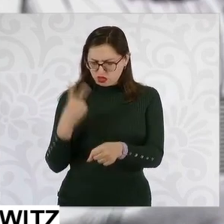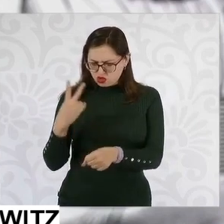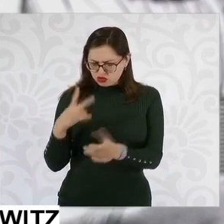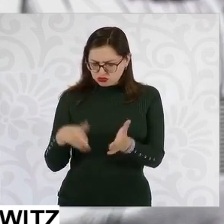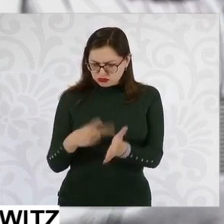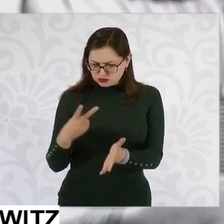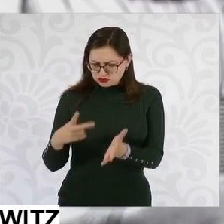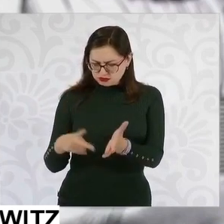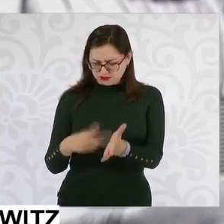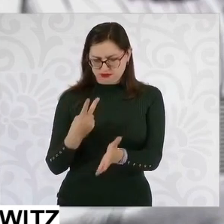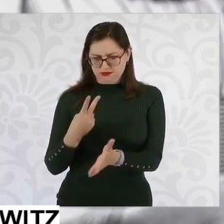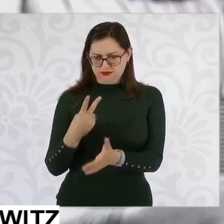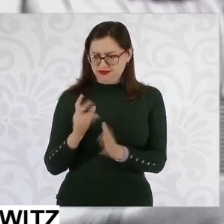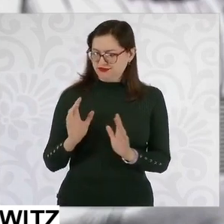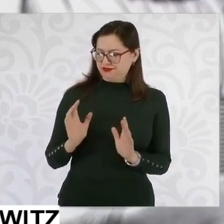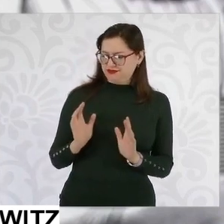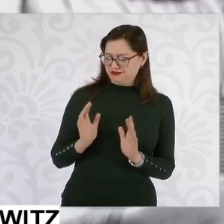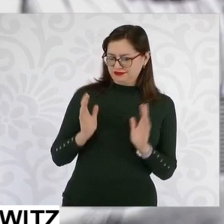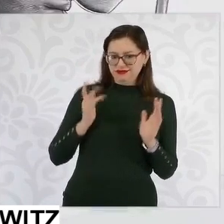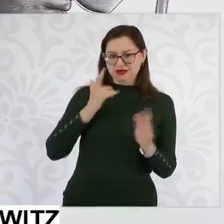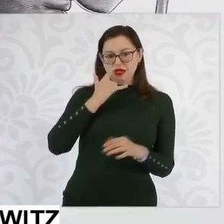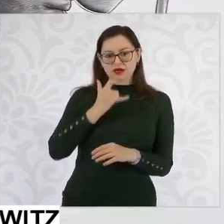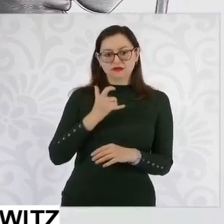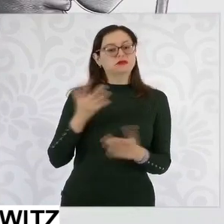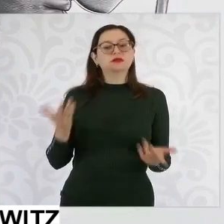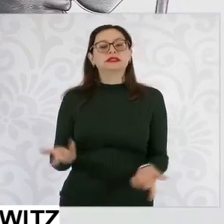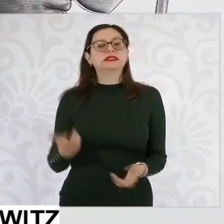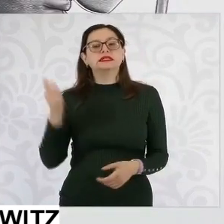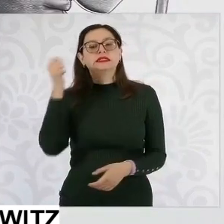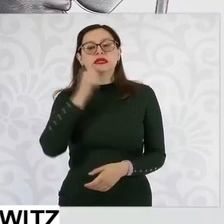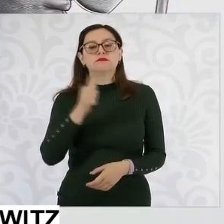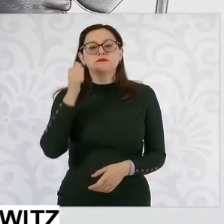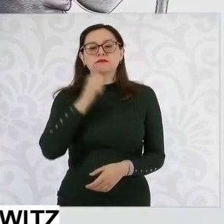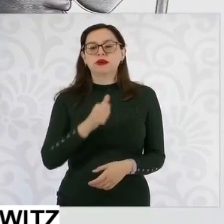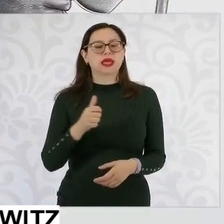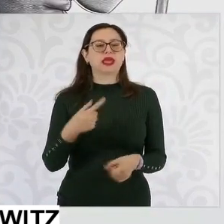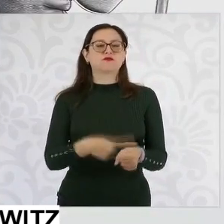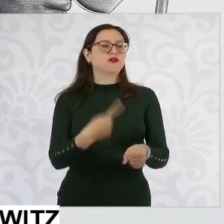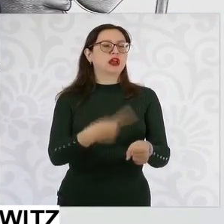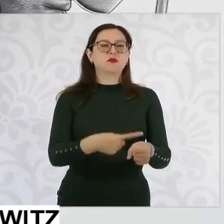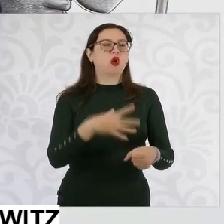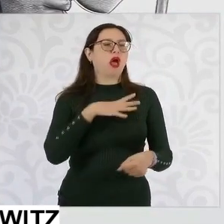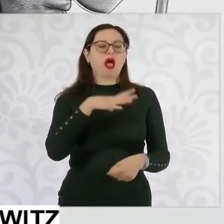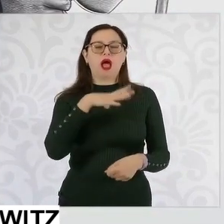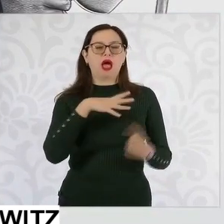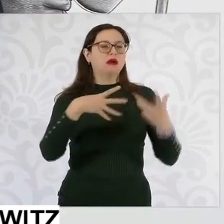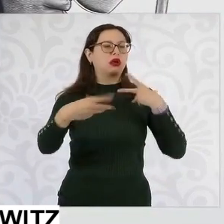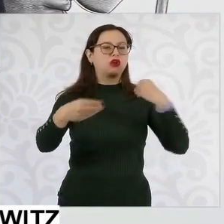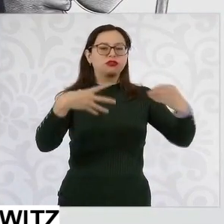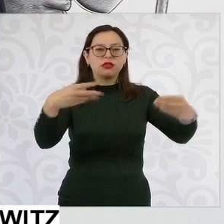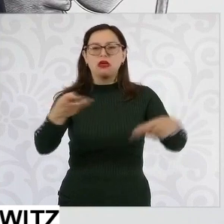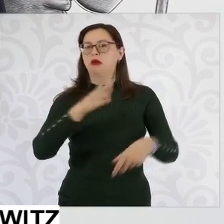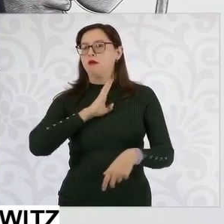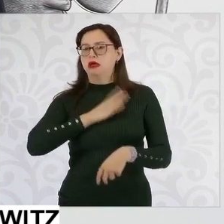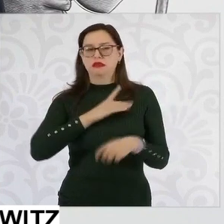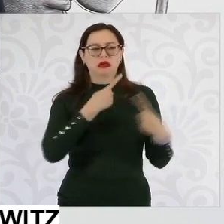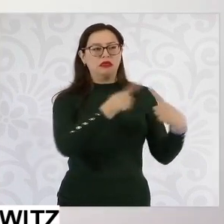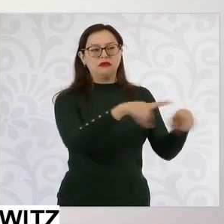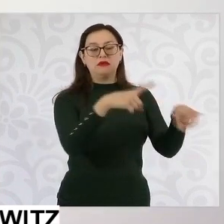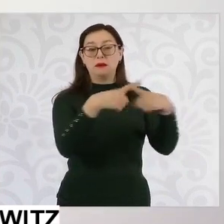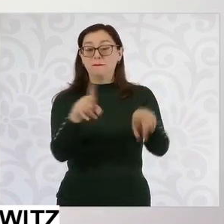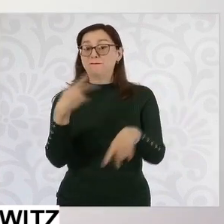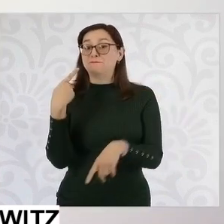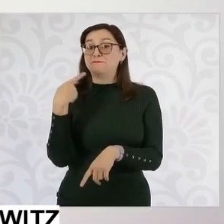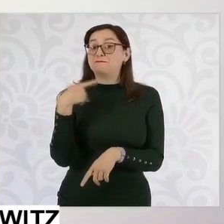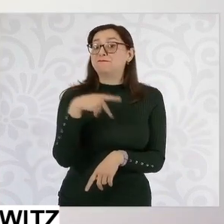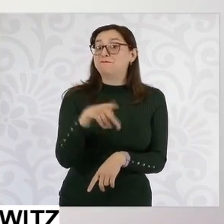porque tenemos infecciones cotidianamente, pero hay bacterias que nosotros les llamamos oportunistas. Les decía yo